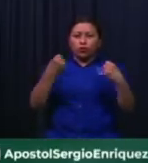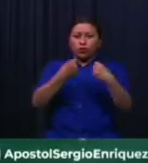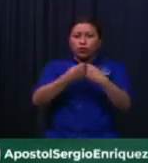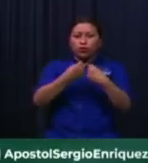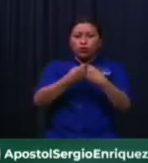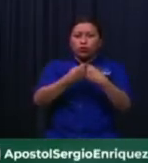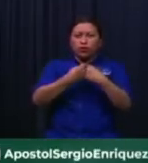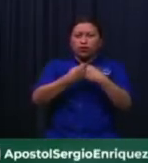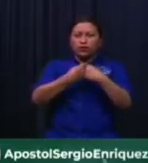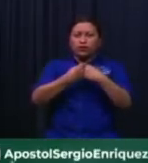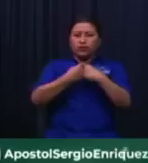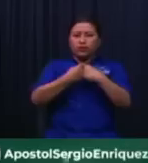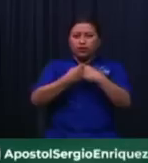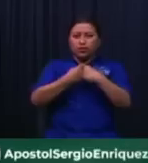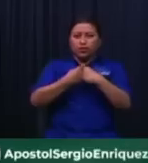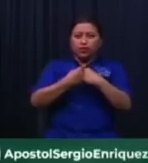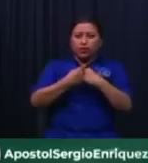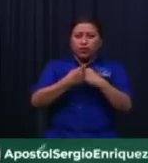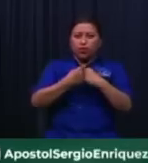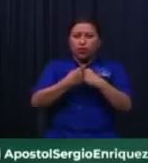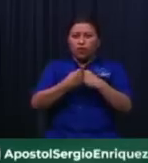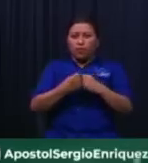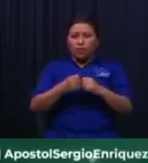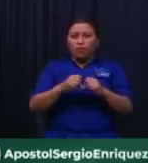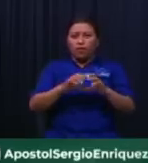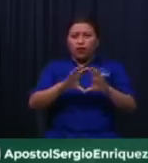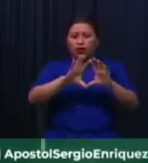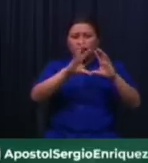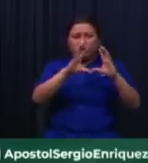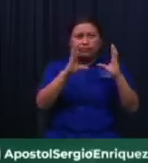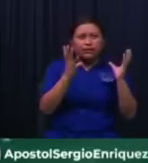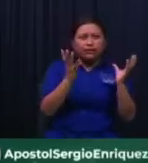Gálatas 5.19. No sé si alguien me puede leer Gálatas 5.19, hermano.